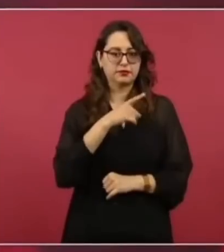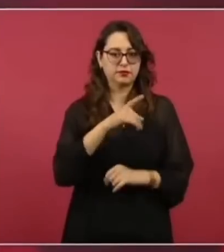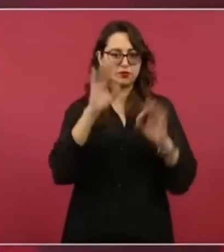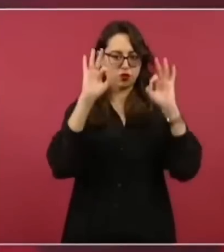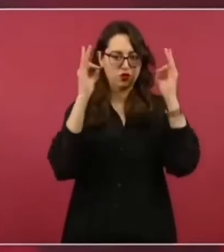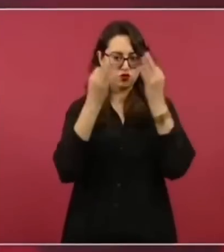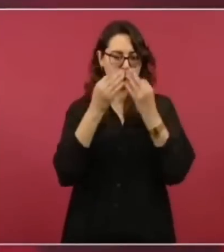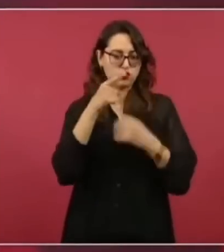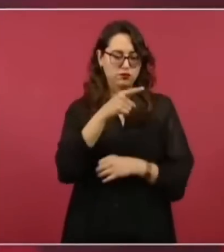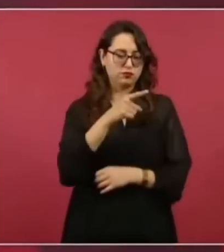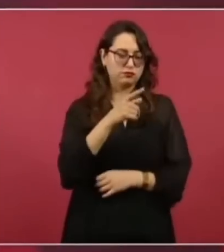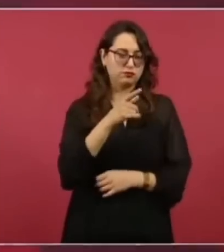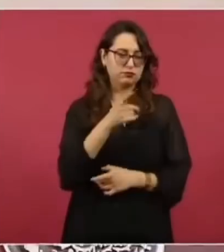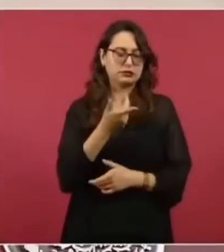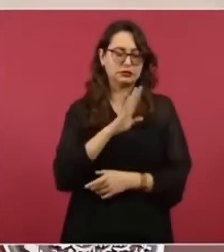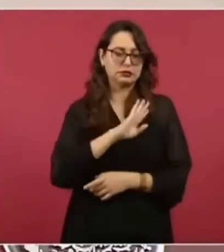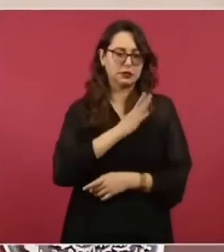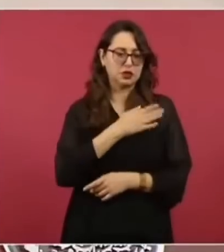aduanero que hablaba español.